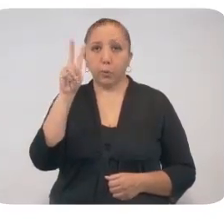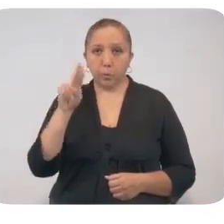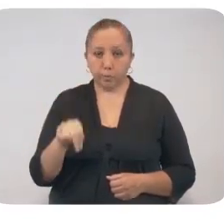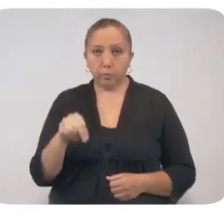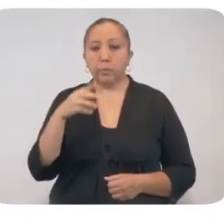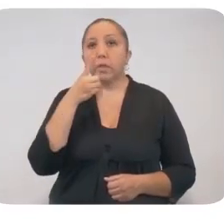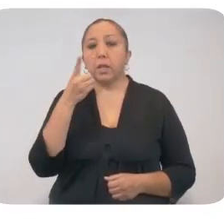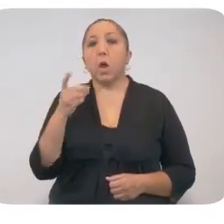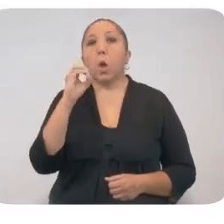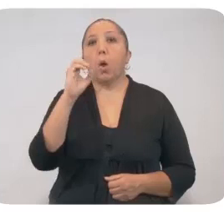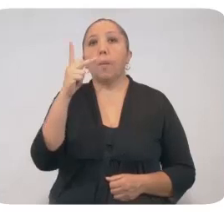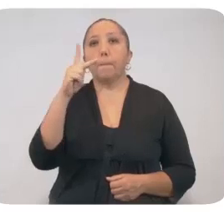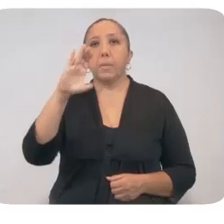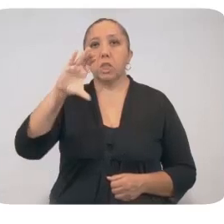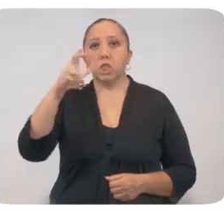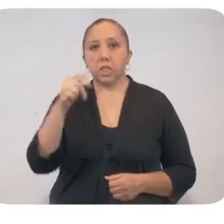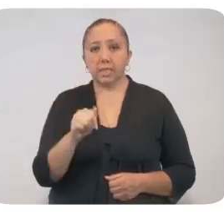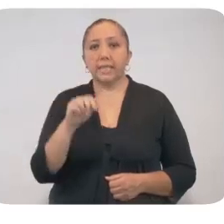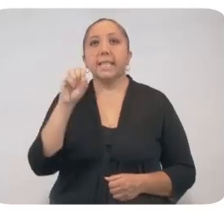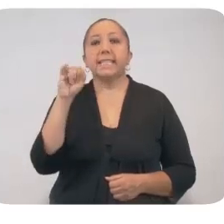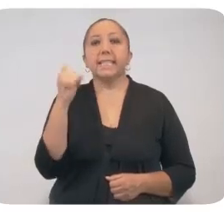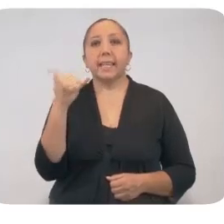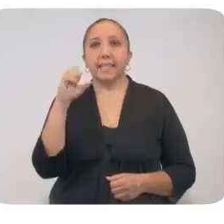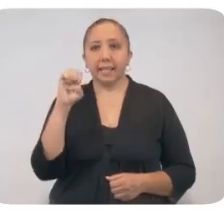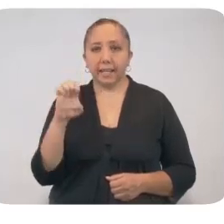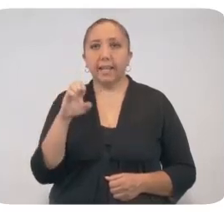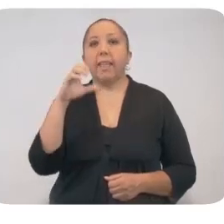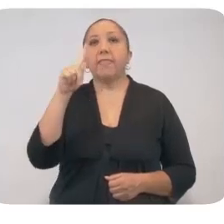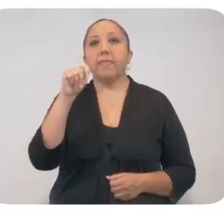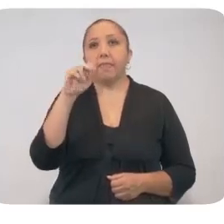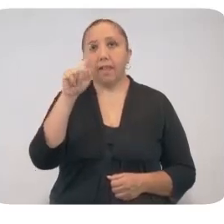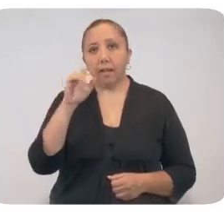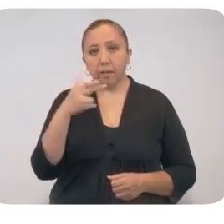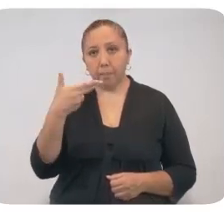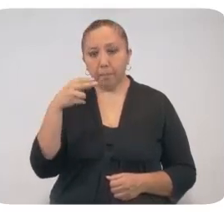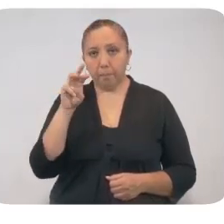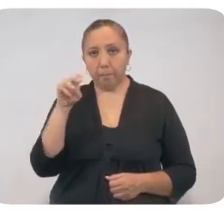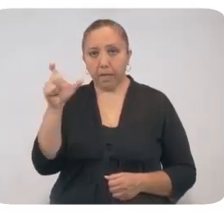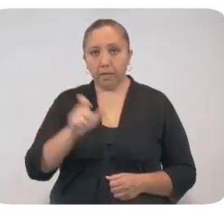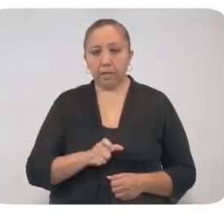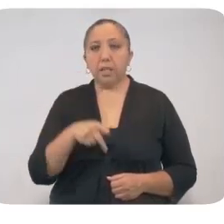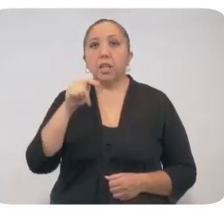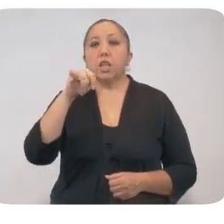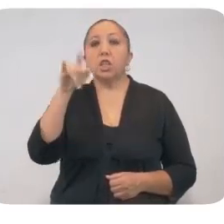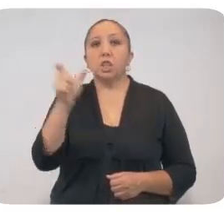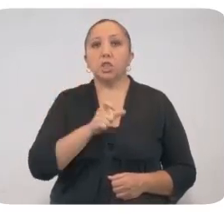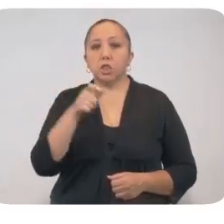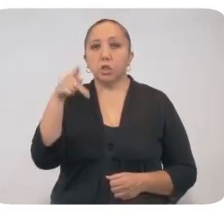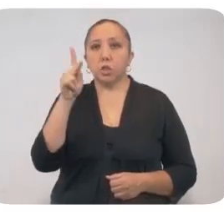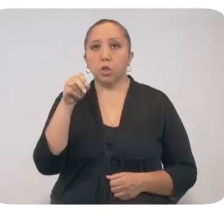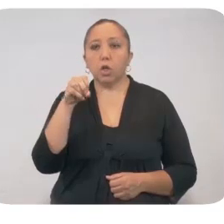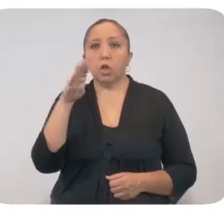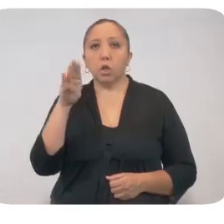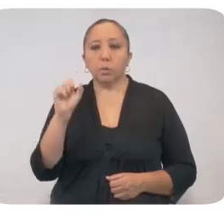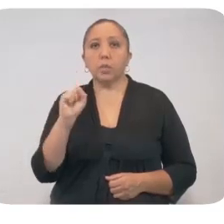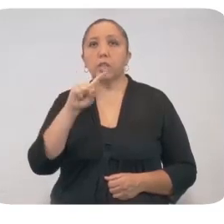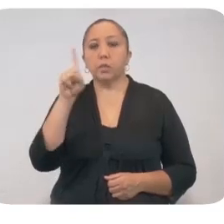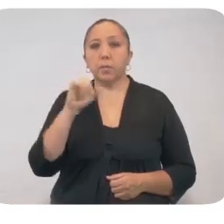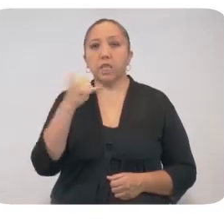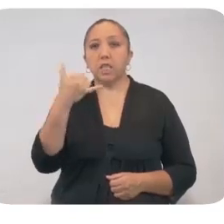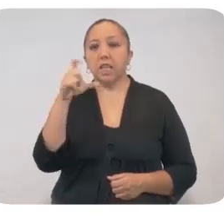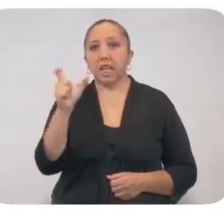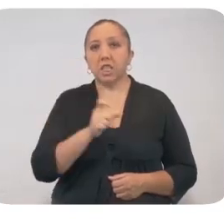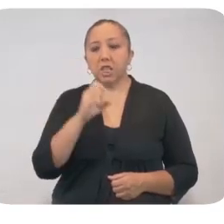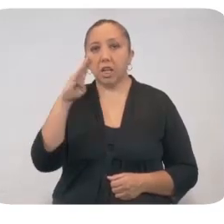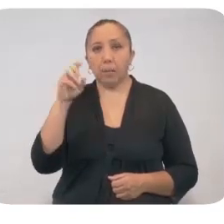Opichén, Sellé, Sutzal, Tamec, Temax, Timucuy, Tixcocop, Tixpehual, Tizimín y Yaxcabá, y 1